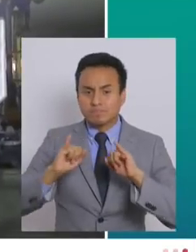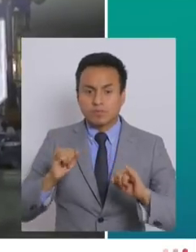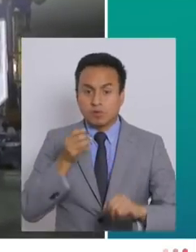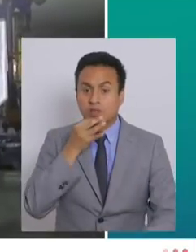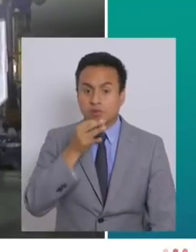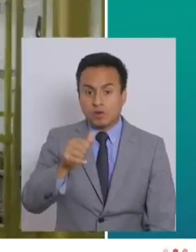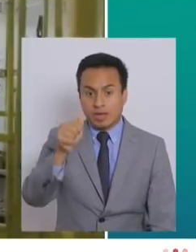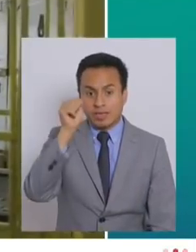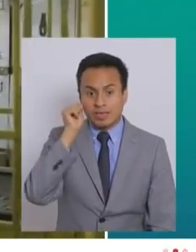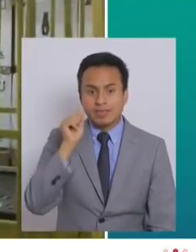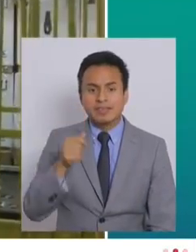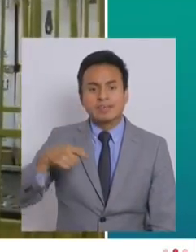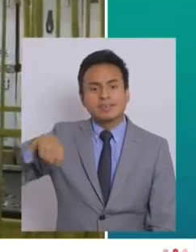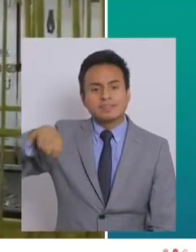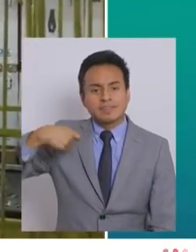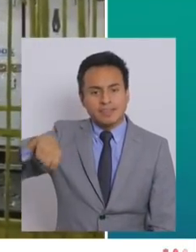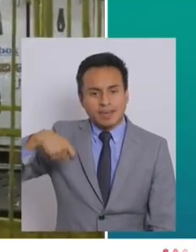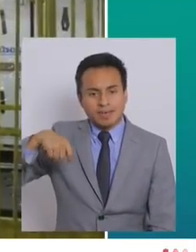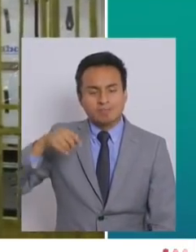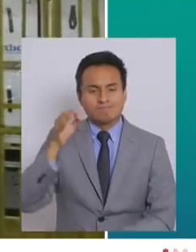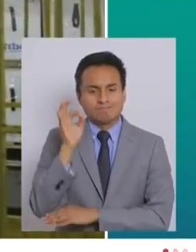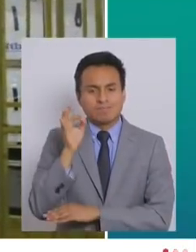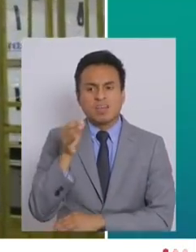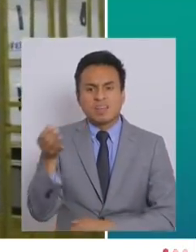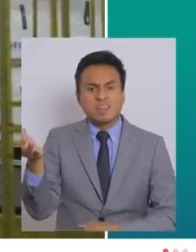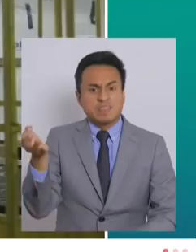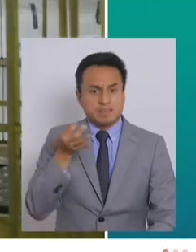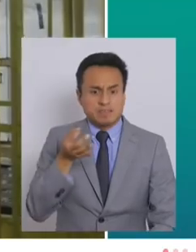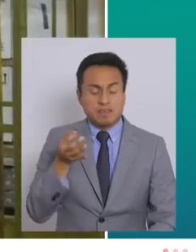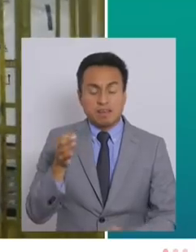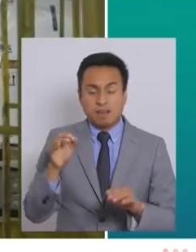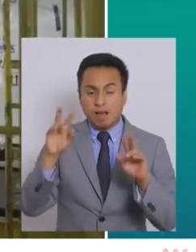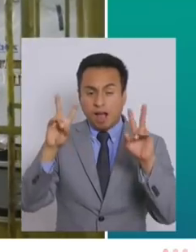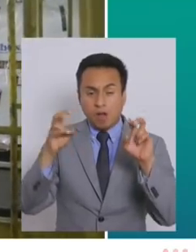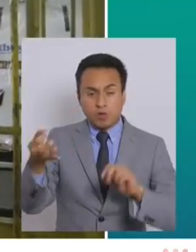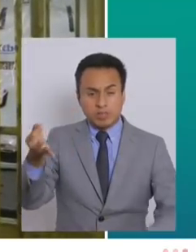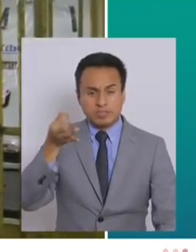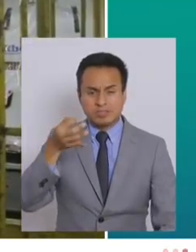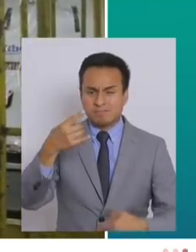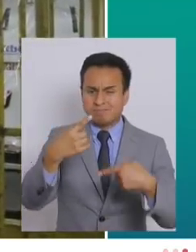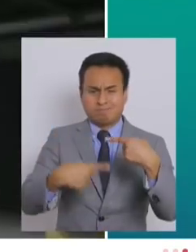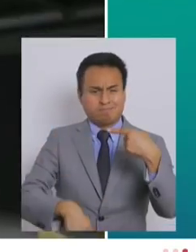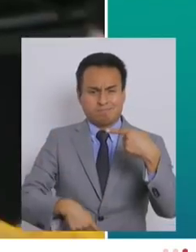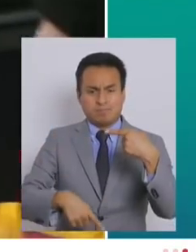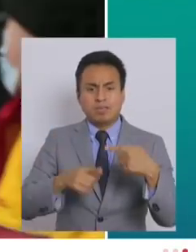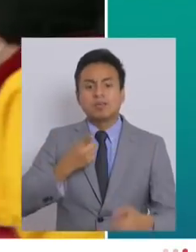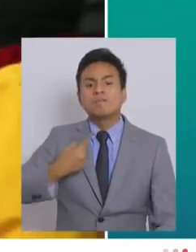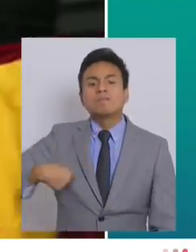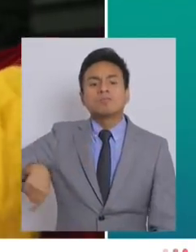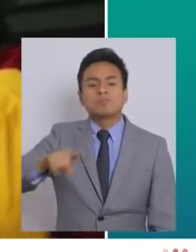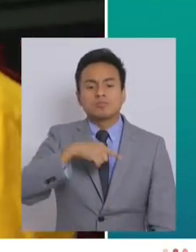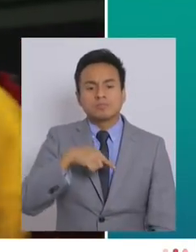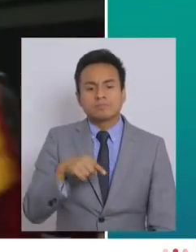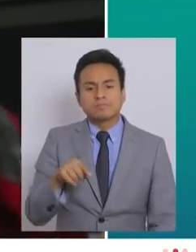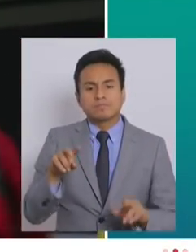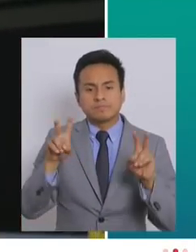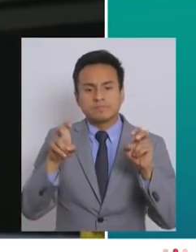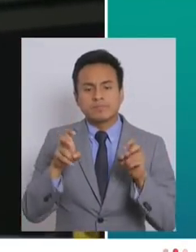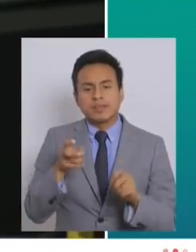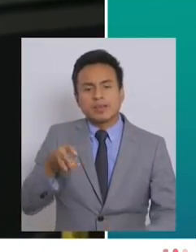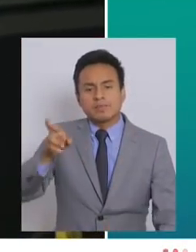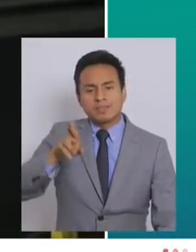digo porque ayer en el senado se dijo algo totalmente inadecuado nosotros hemos repetido en